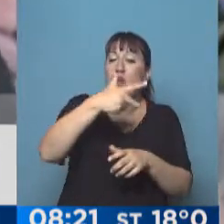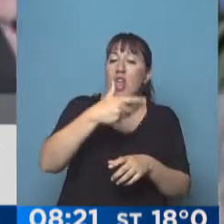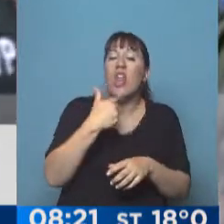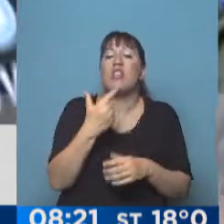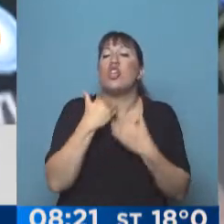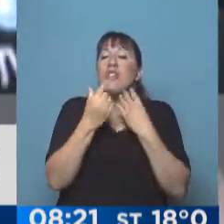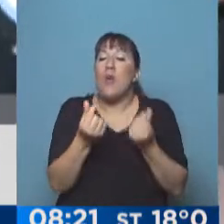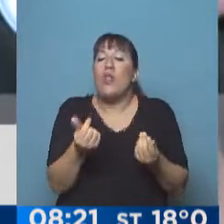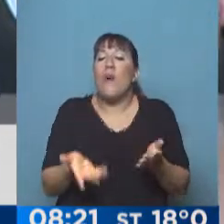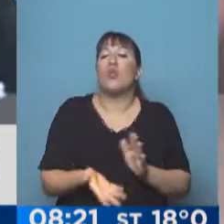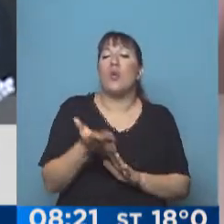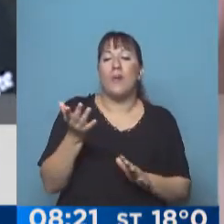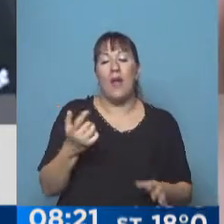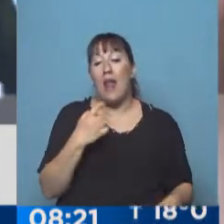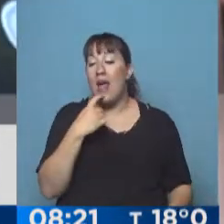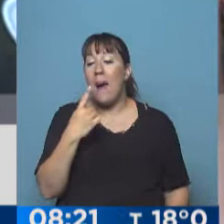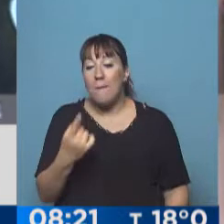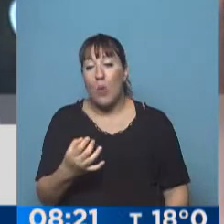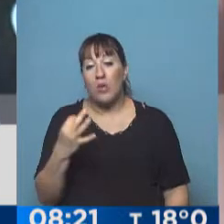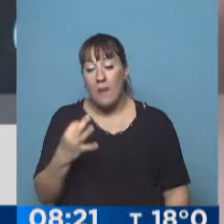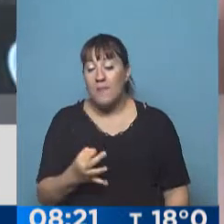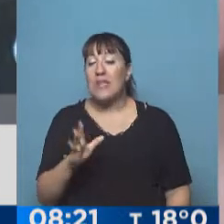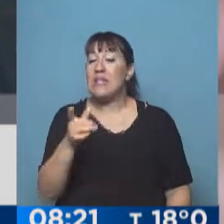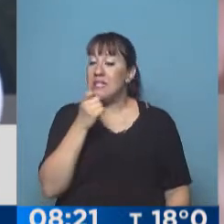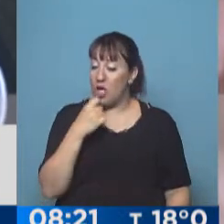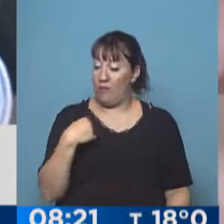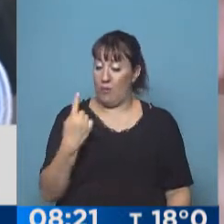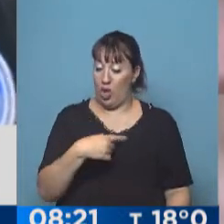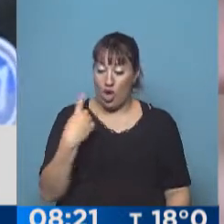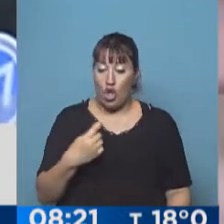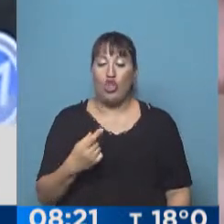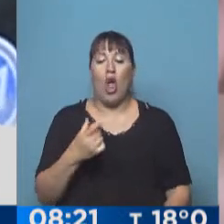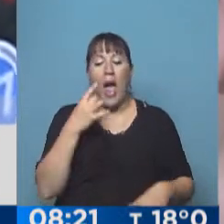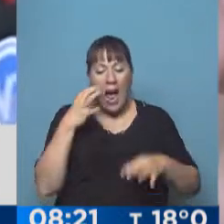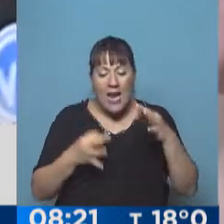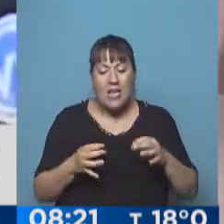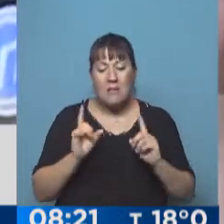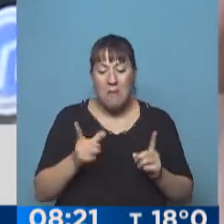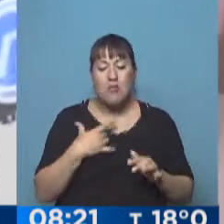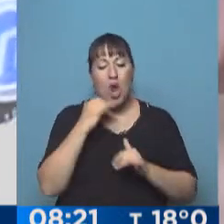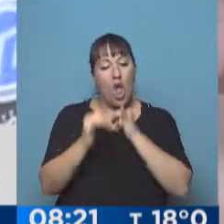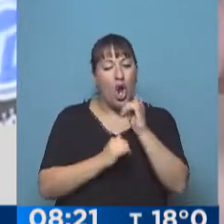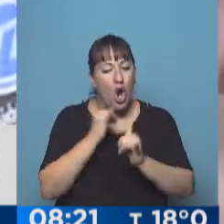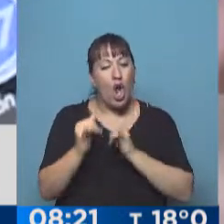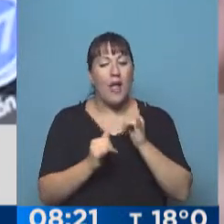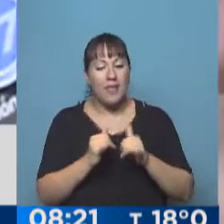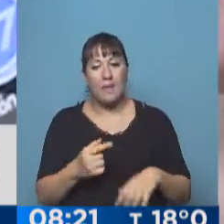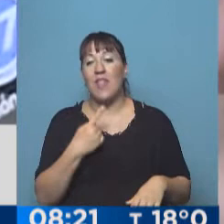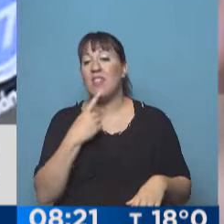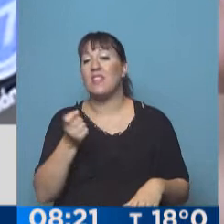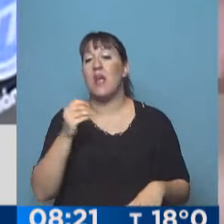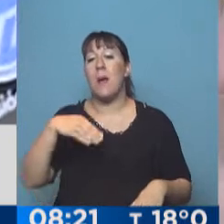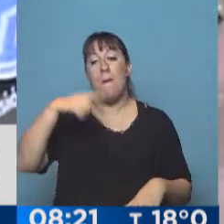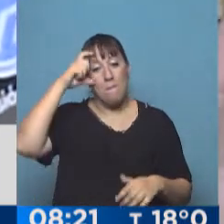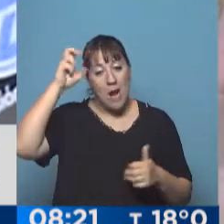utilidad absolutamente pertinente mire si nosotros analizamos con detenimiento lo que yo les comentaba lo dice melconián lo dice